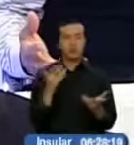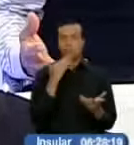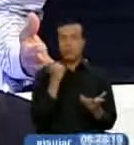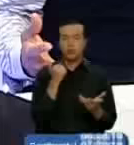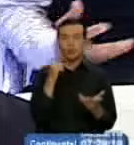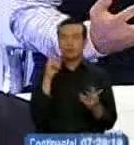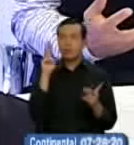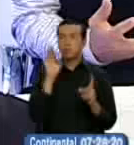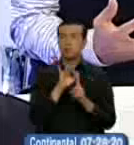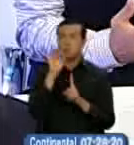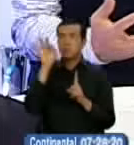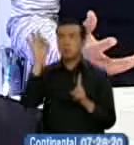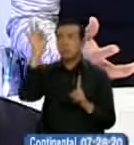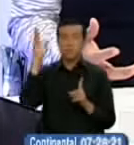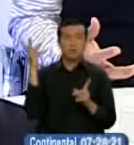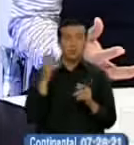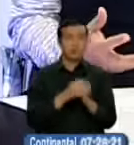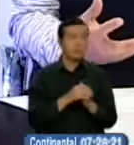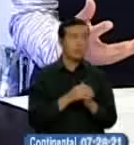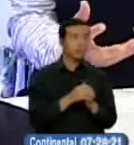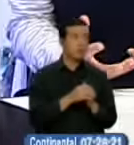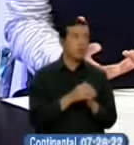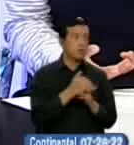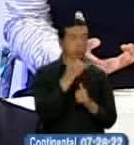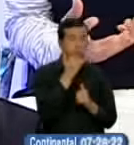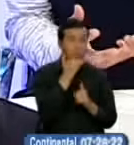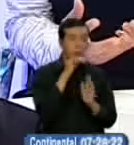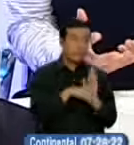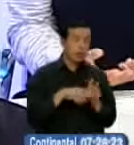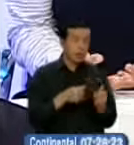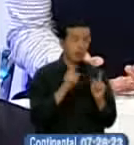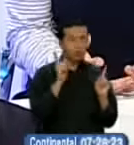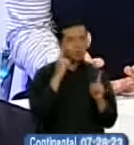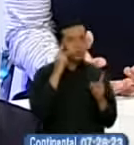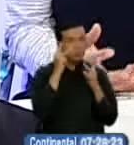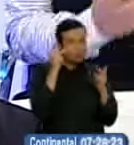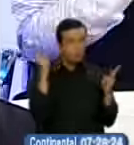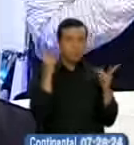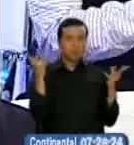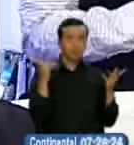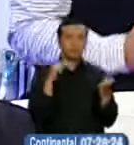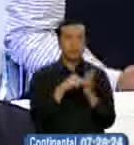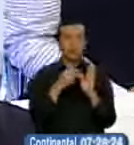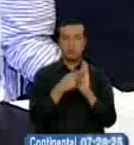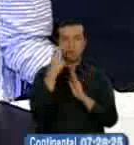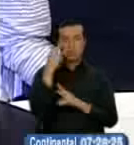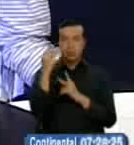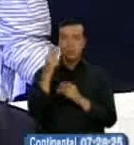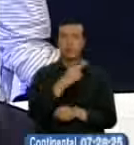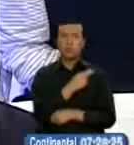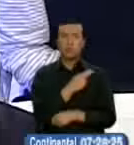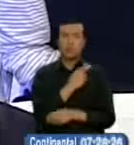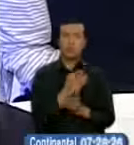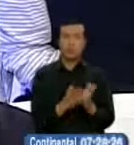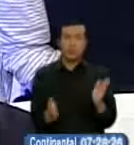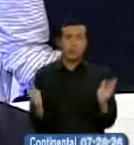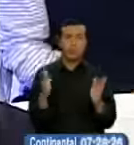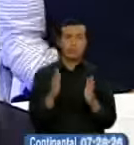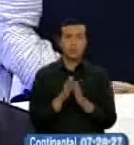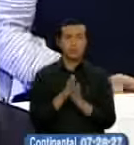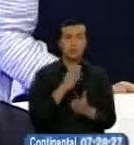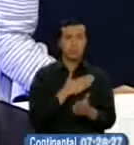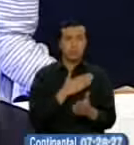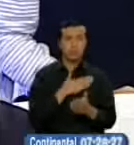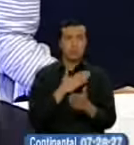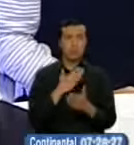en otros ámbitos. Yo no estoy diciendo que hay que gastar menos. Lo que estoy diciendo es que hay que mirar los resultados. Si tú ves el sistema universitario, y Juan Carlos fue mi alumno de la